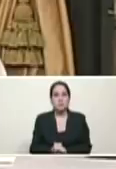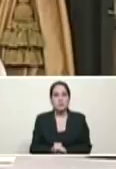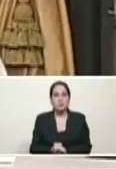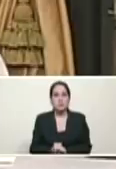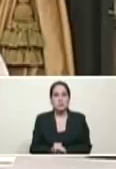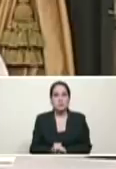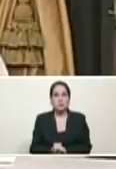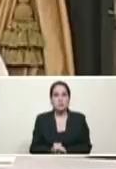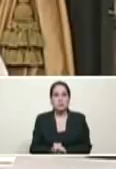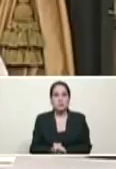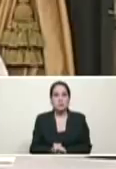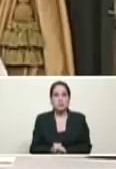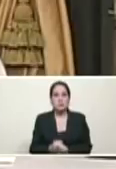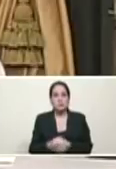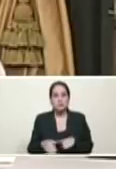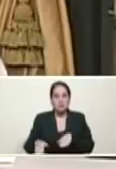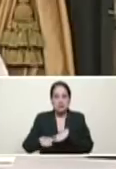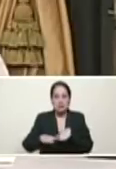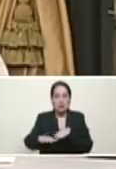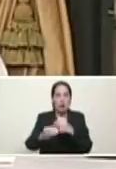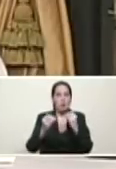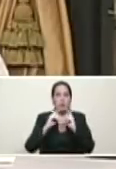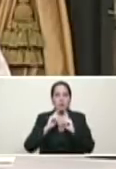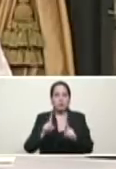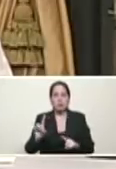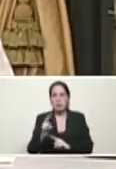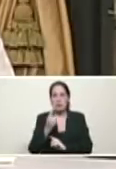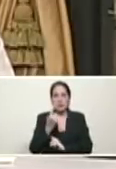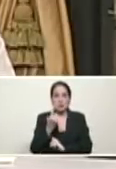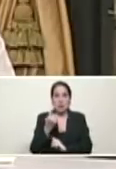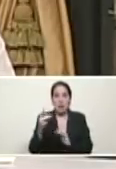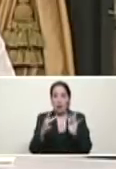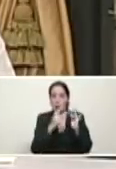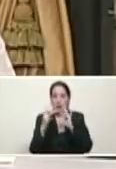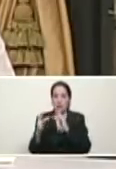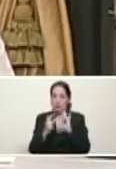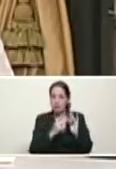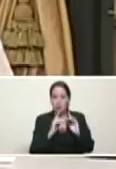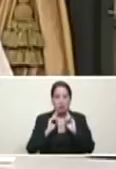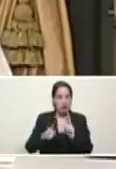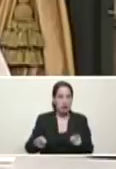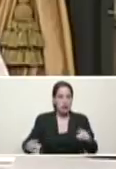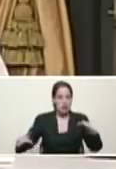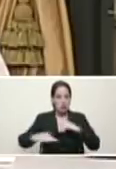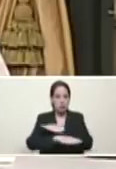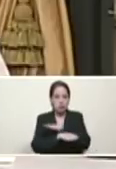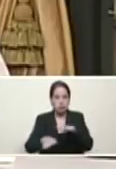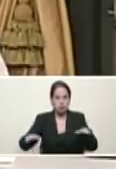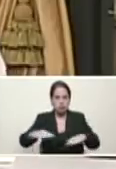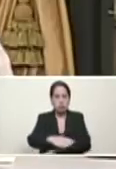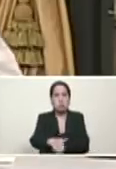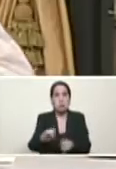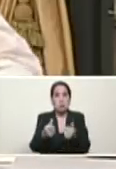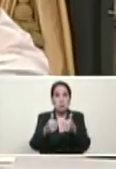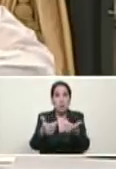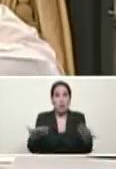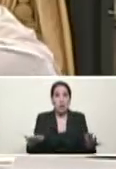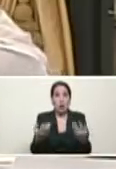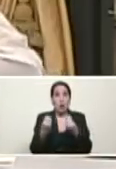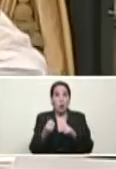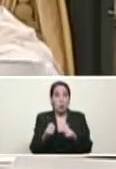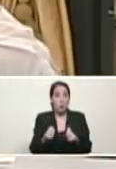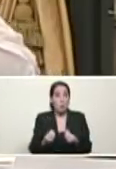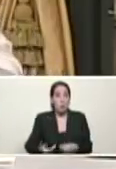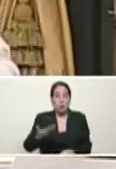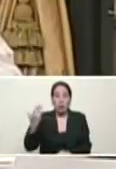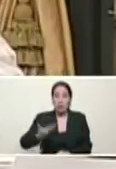el tránsito sobre nuestras avenidas principales, la conexión entre avenidas, calles, toda esa cosa es